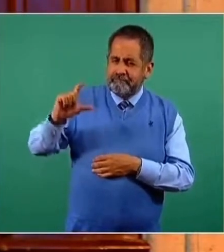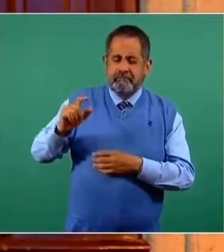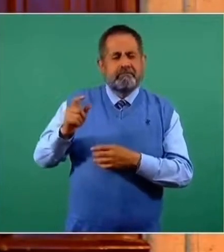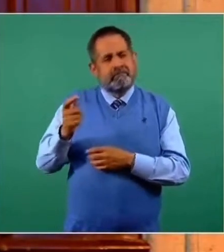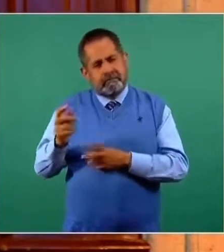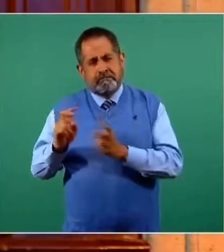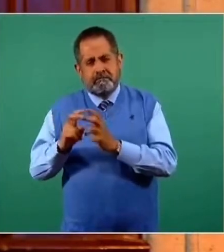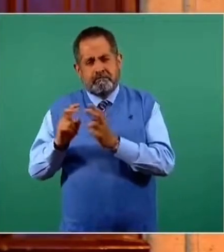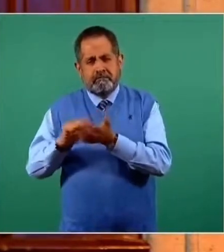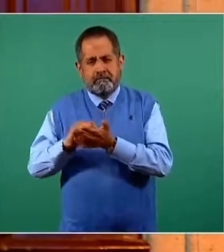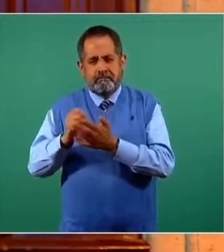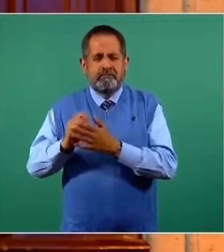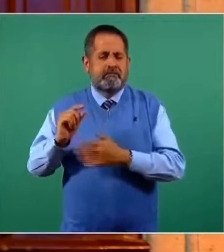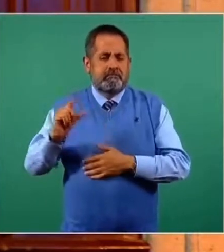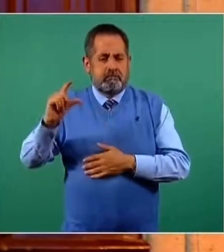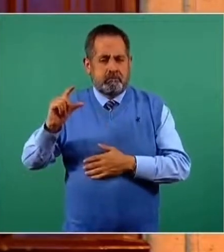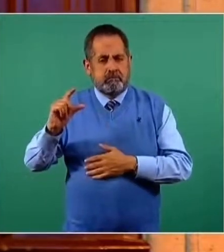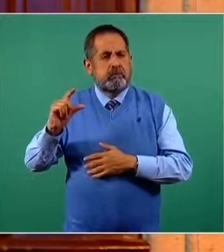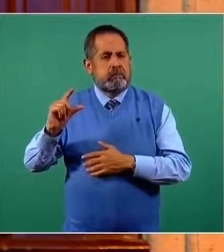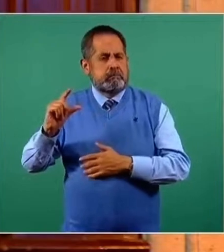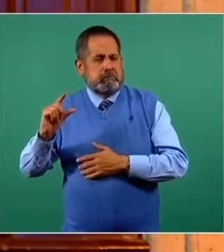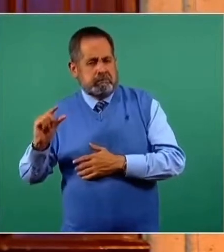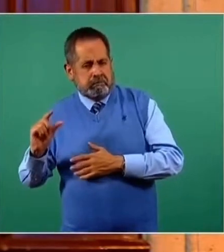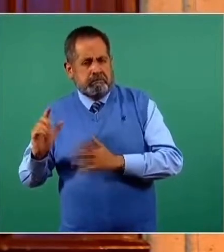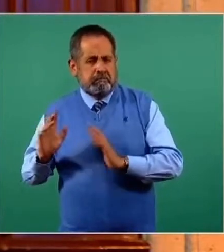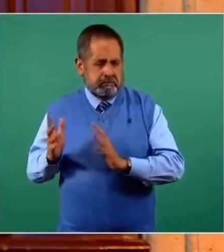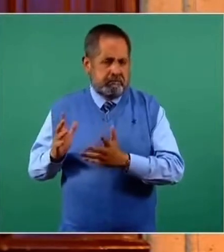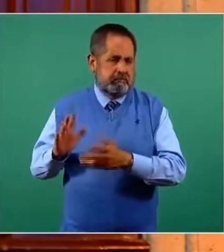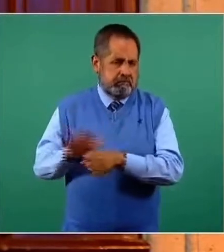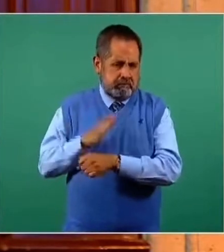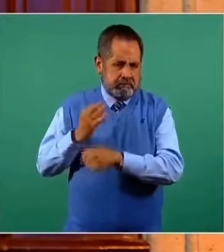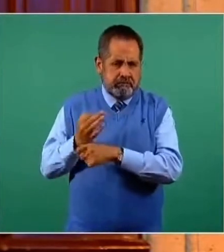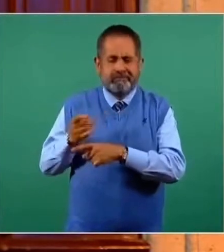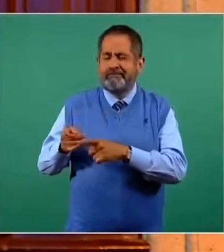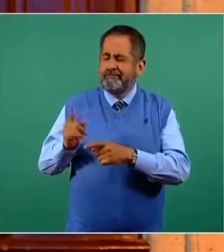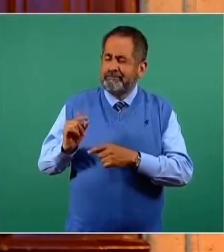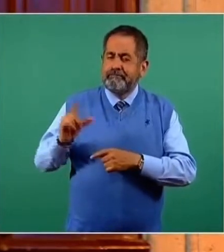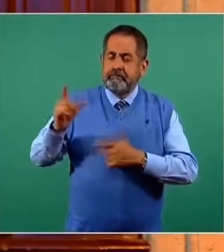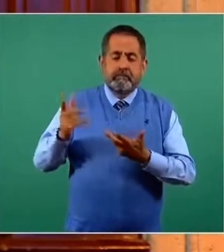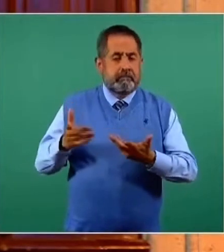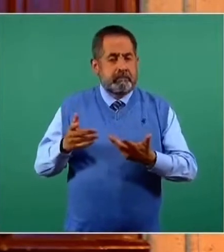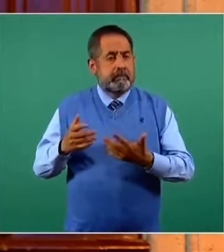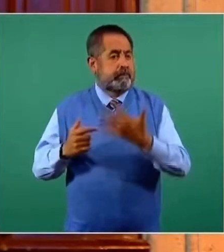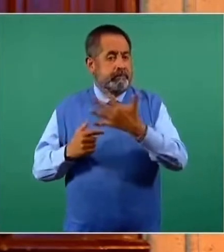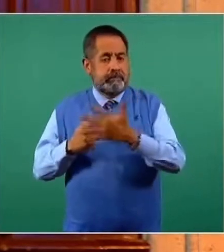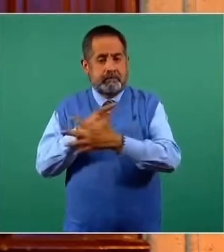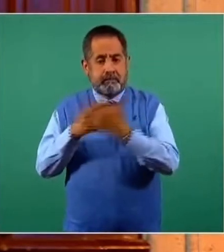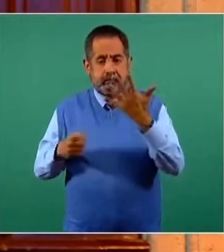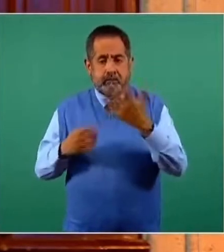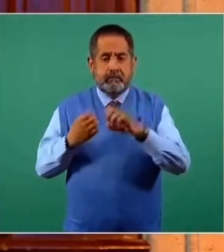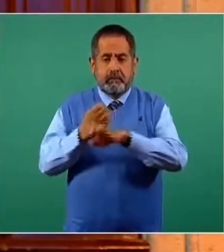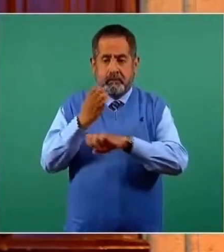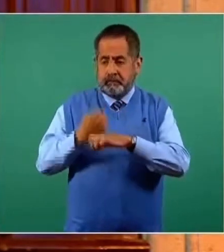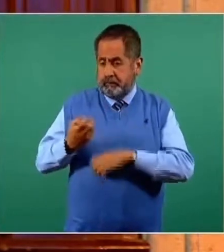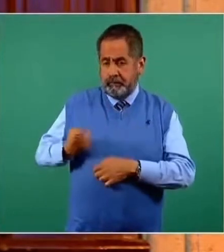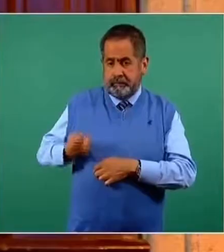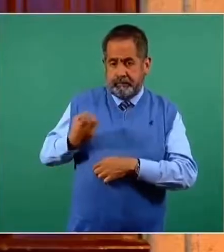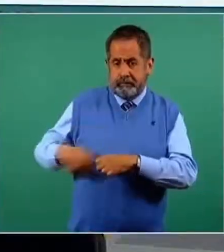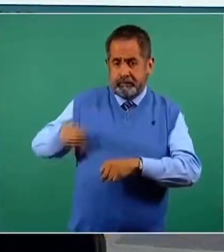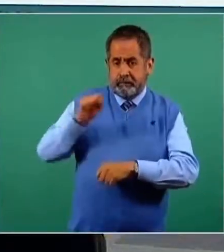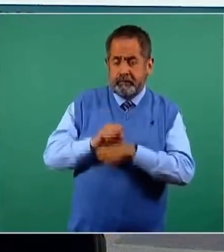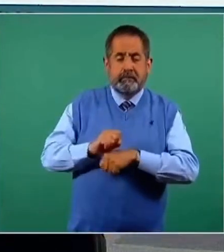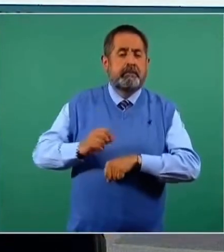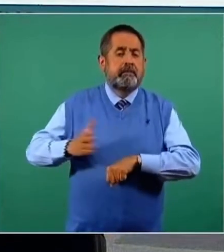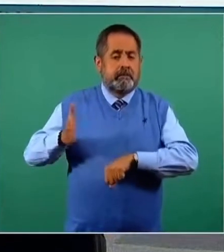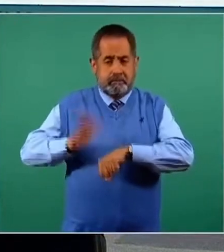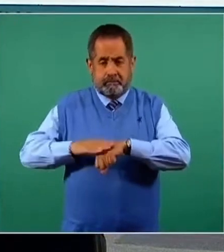aunque decíamos que últimamente había corregido un poco ya más bien su tendencia a meseta, como las cinco entidades que en esta semana estarían sí